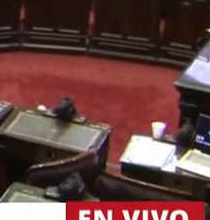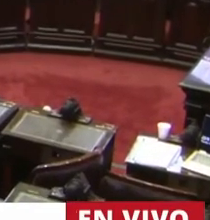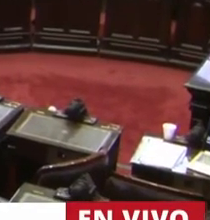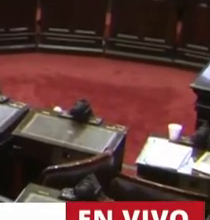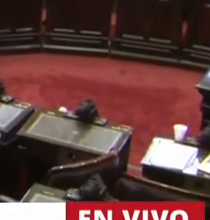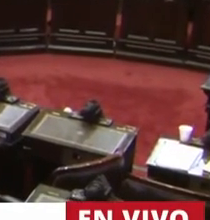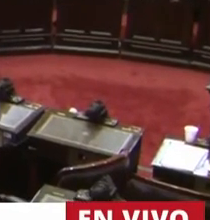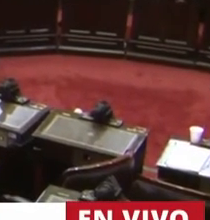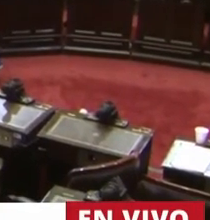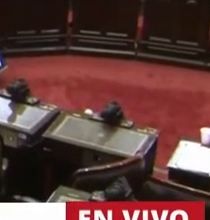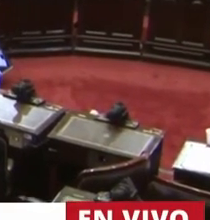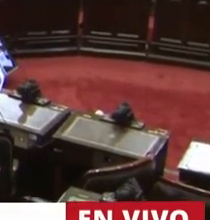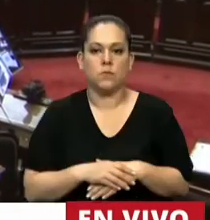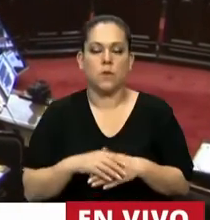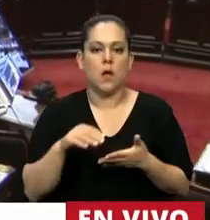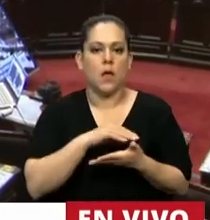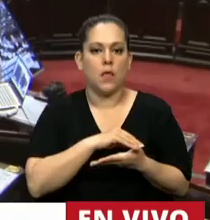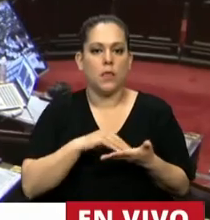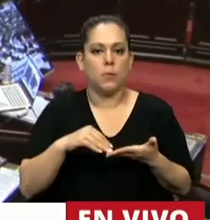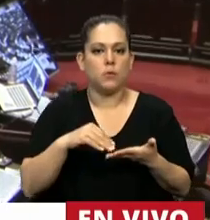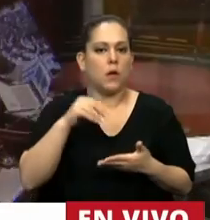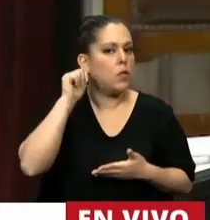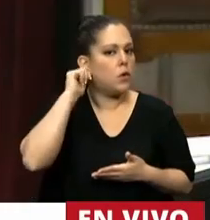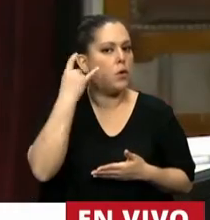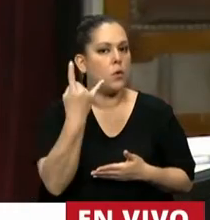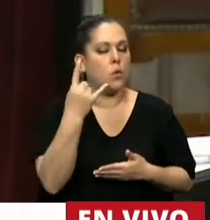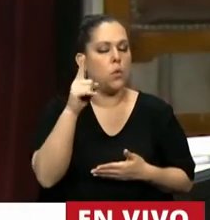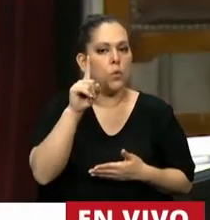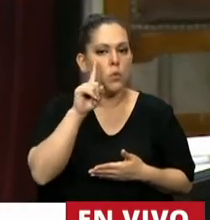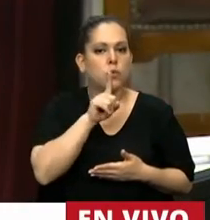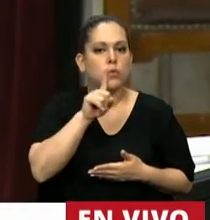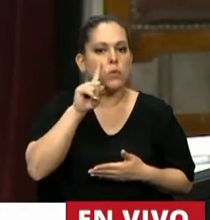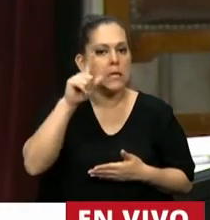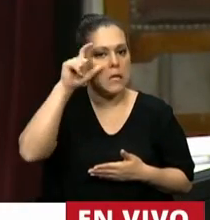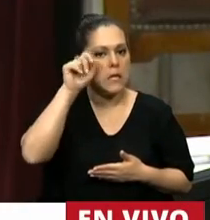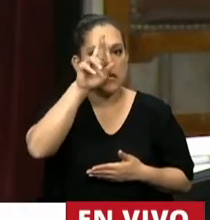acá carlos mario gutiérrez tiene la palabra a diputado